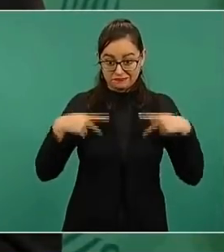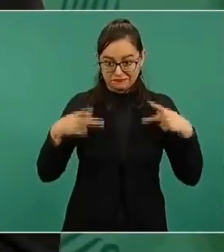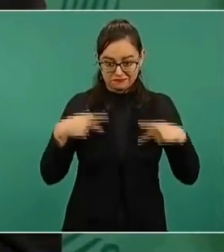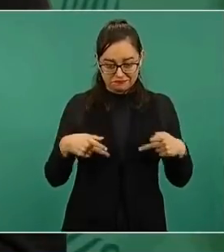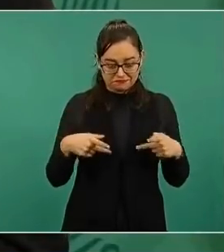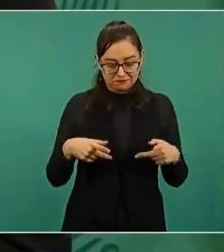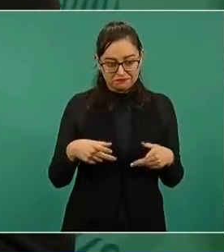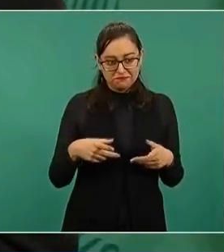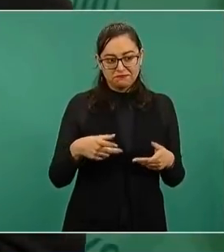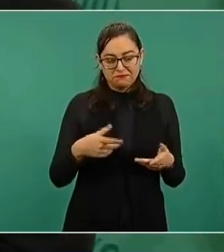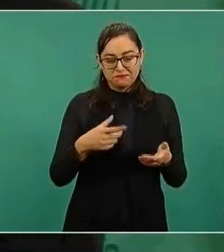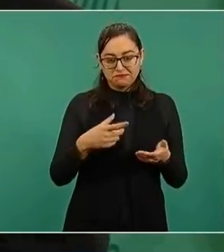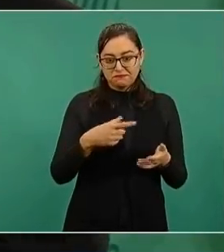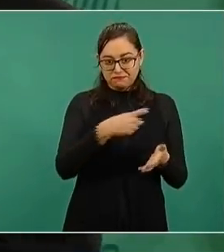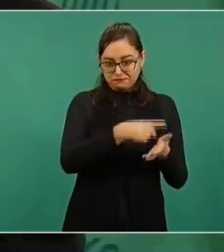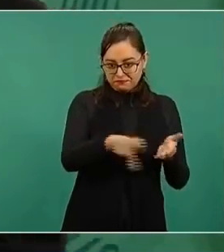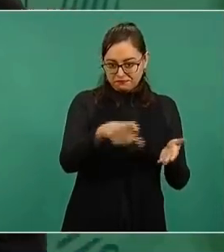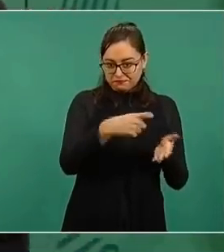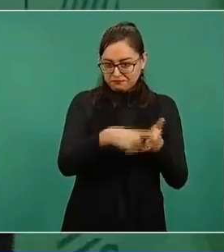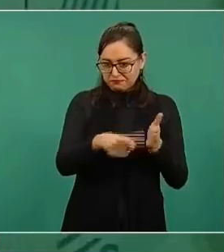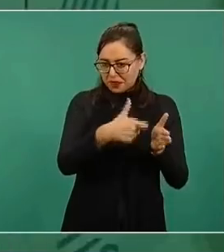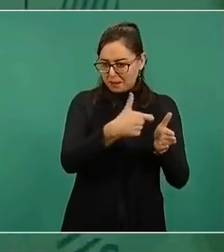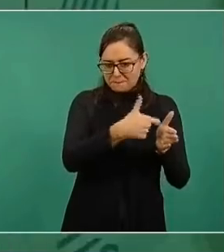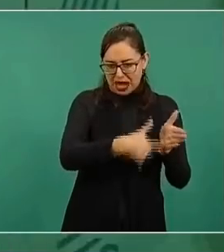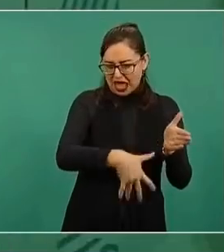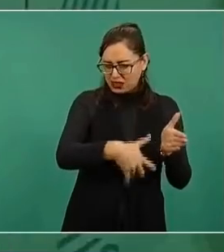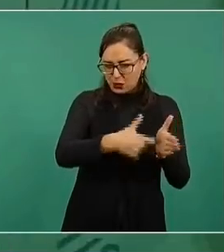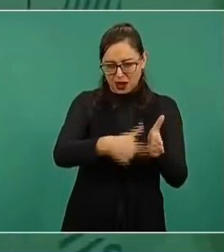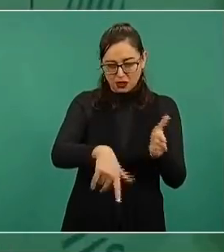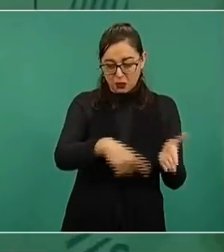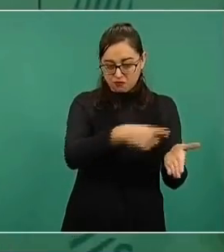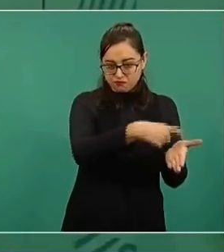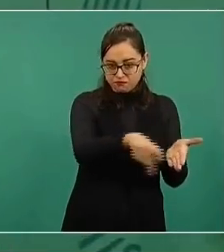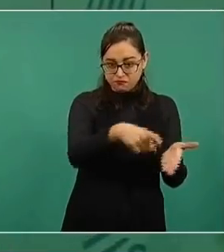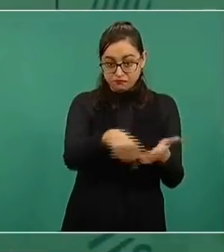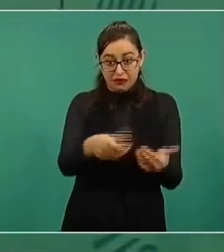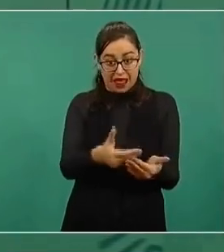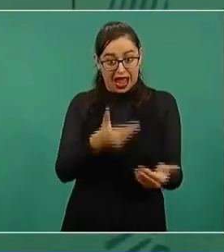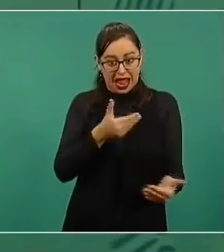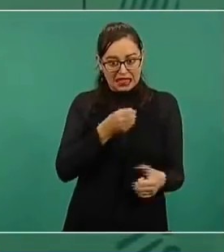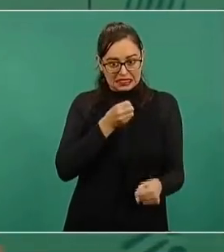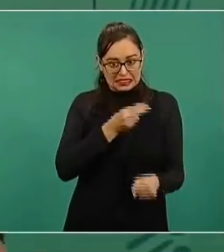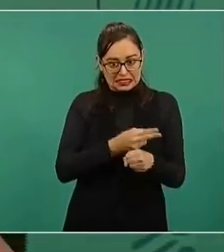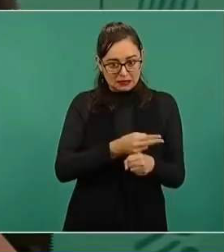Porfirio. Uno de ellos había actuado unos meses antes como